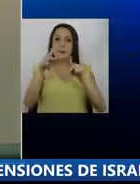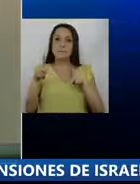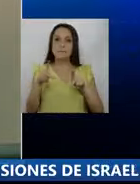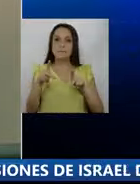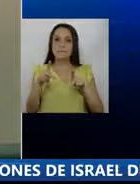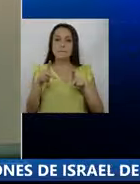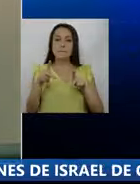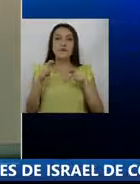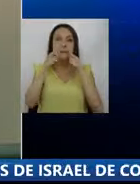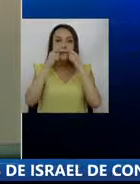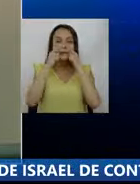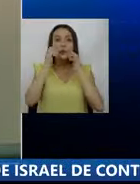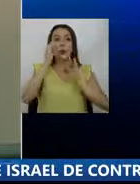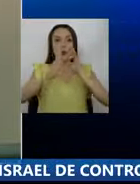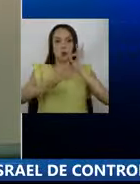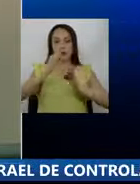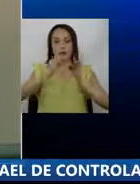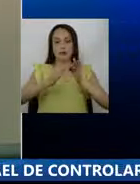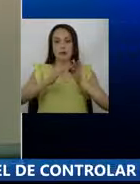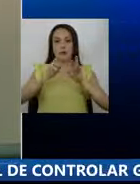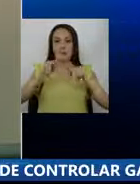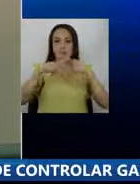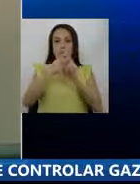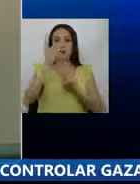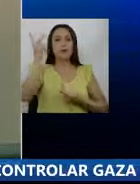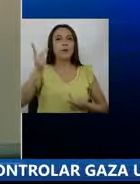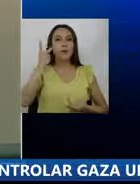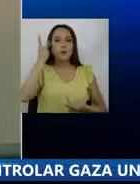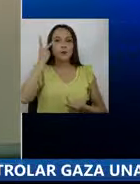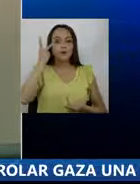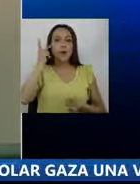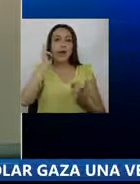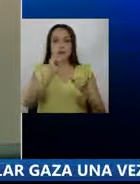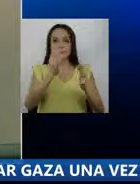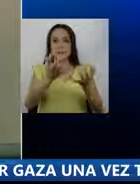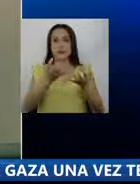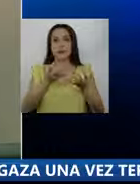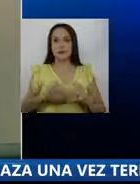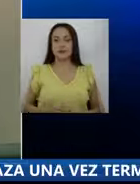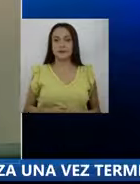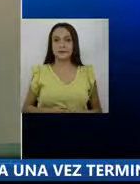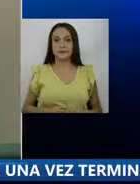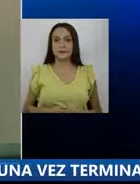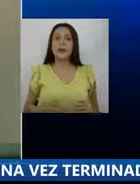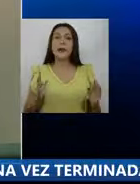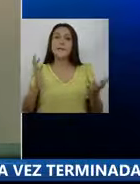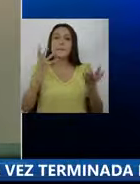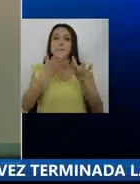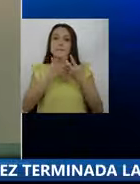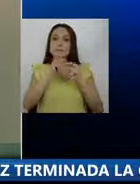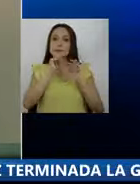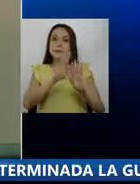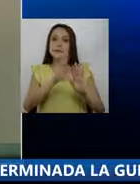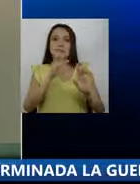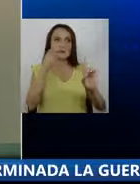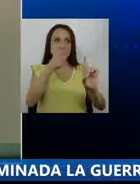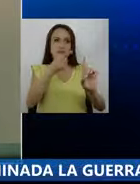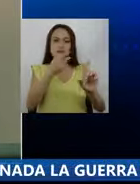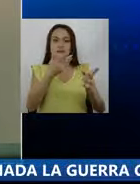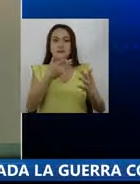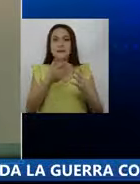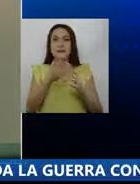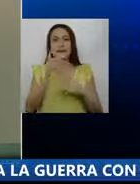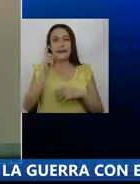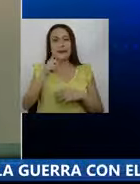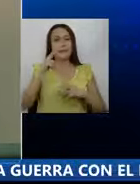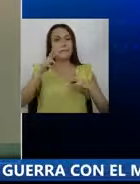o jurídicas, en este caso partidos políticos, que así lo deseen, y corresponderá a esas instancias conocer